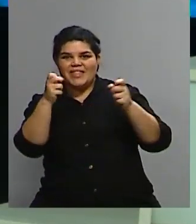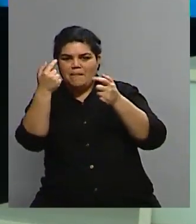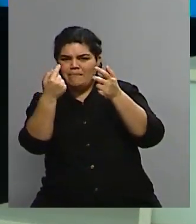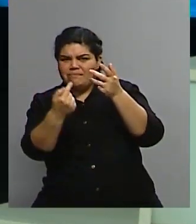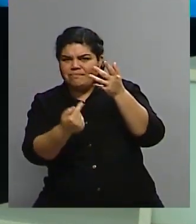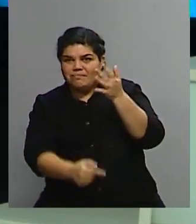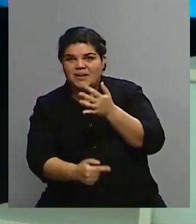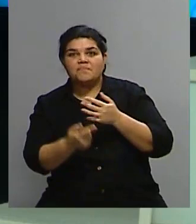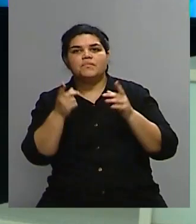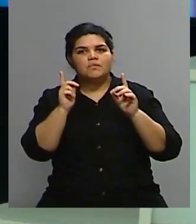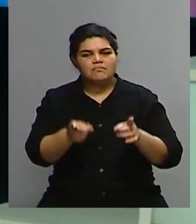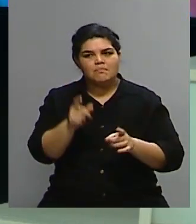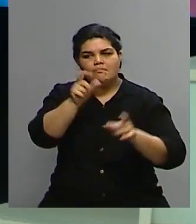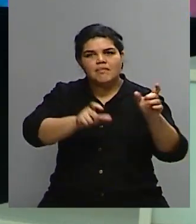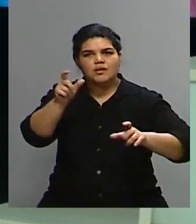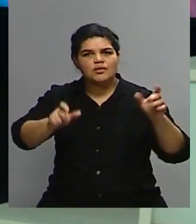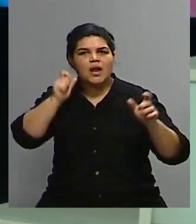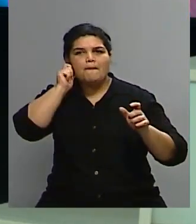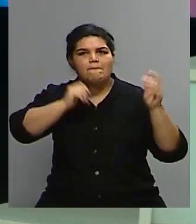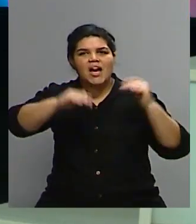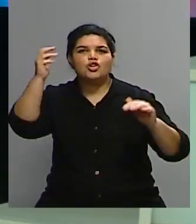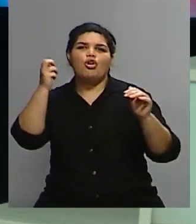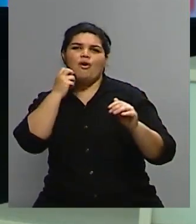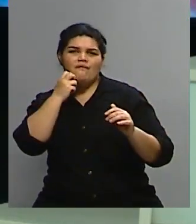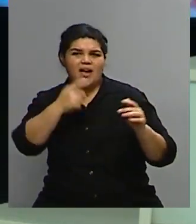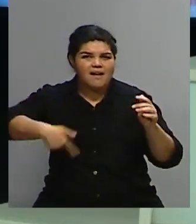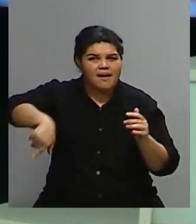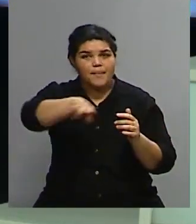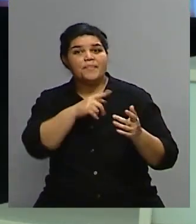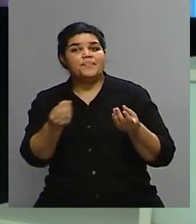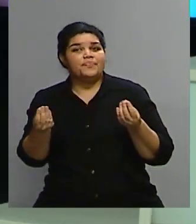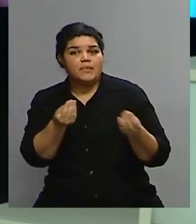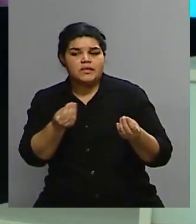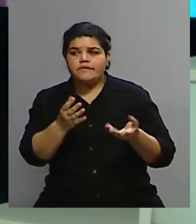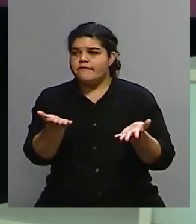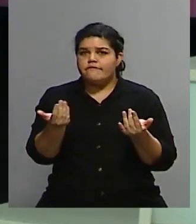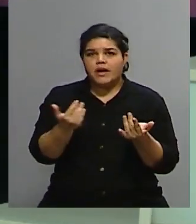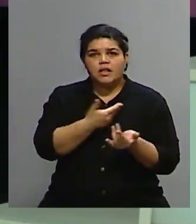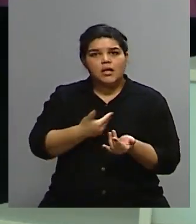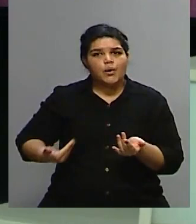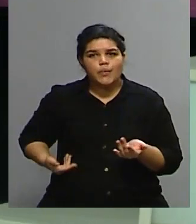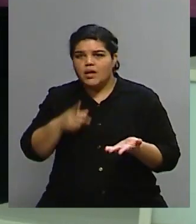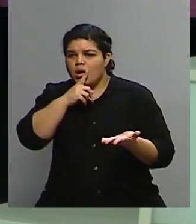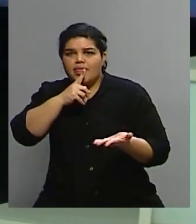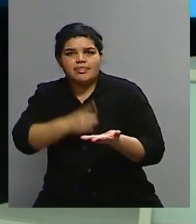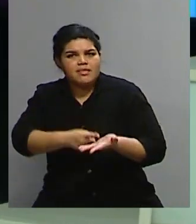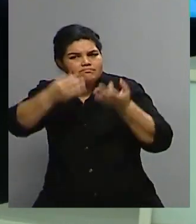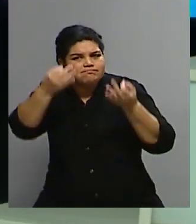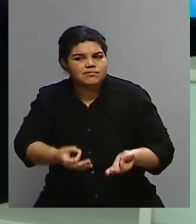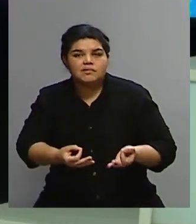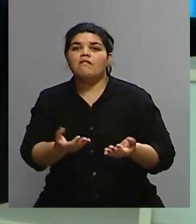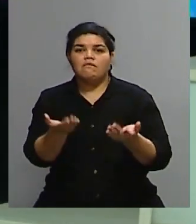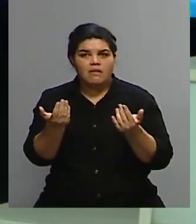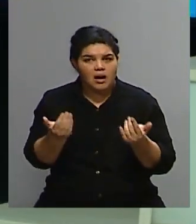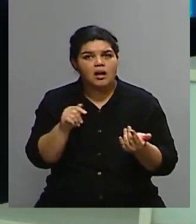cuenta que carecen de un montón de cosas, que faltan políticas públicas, digo, ¿no? Para abordar sobre todo